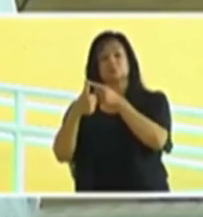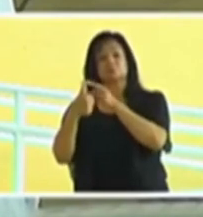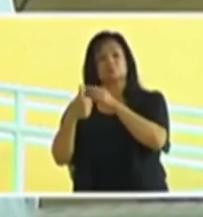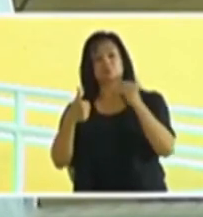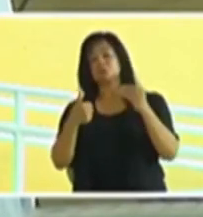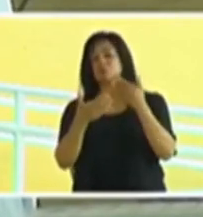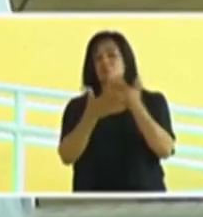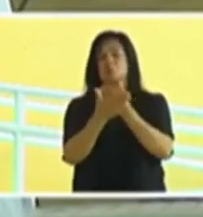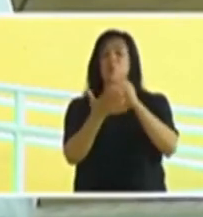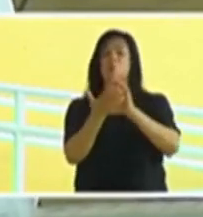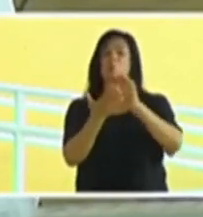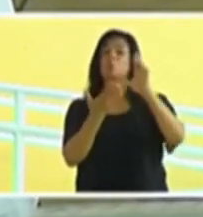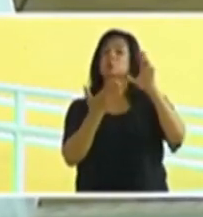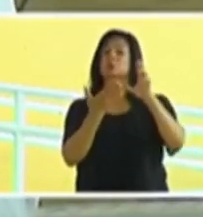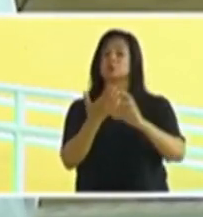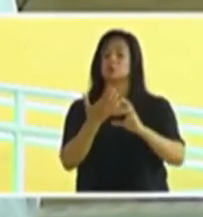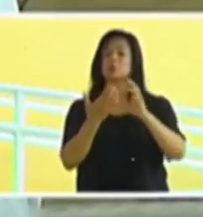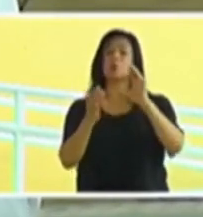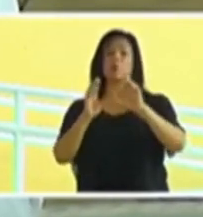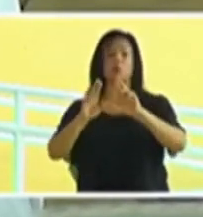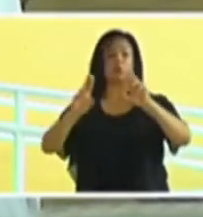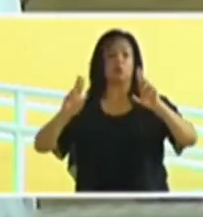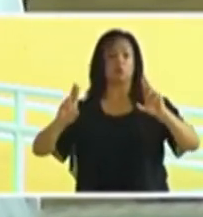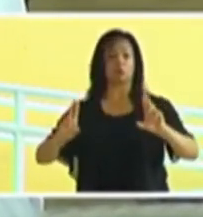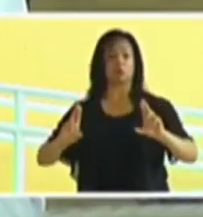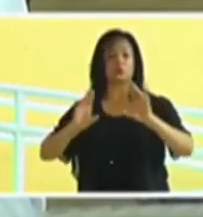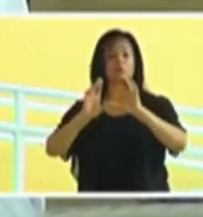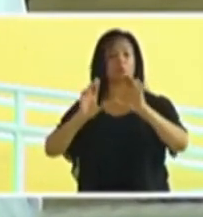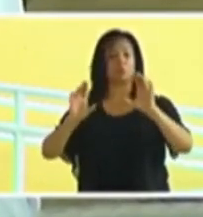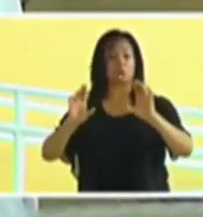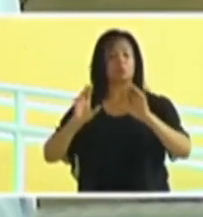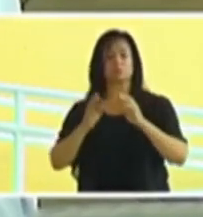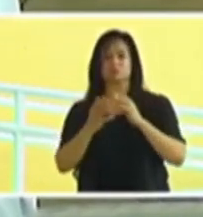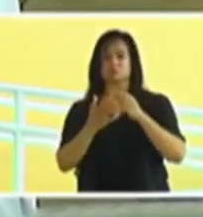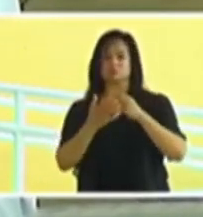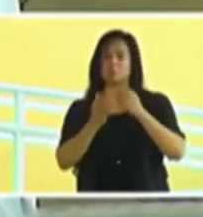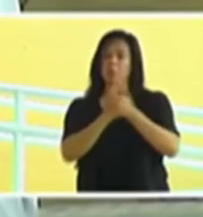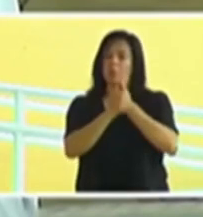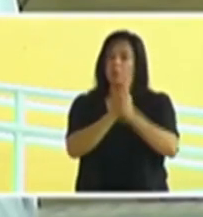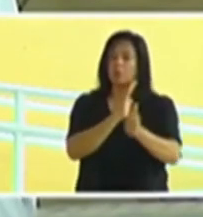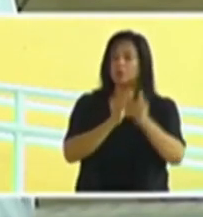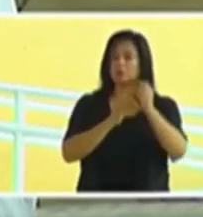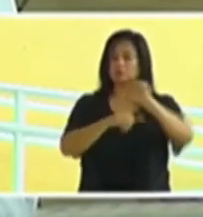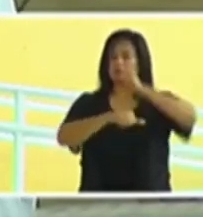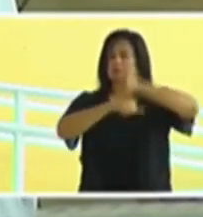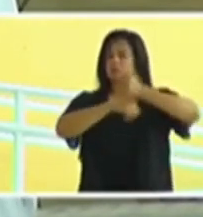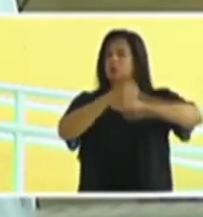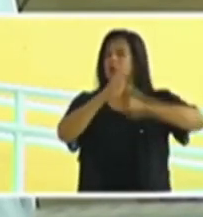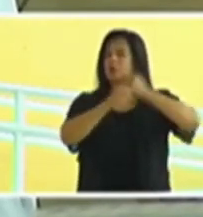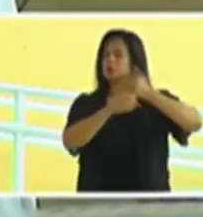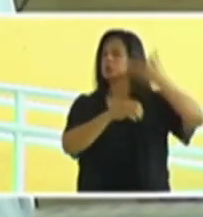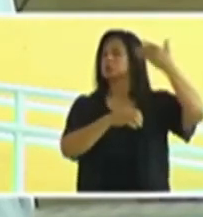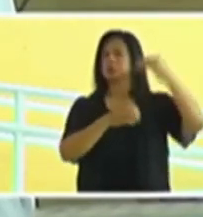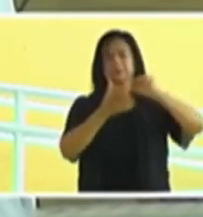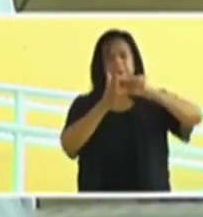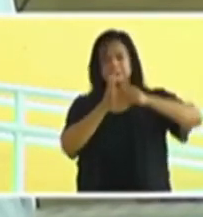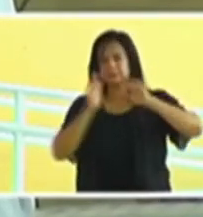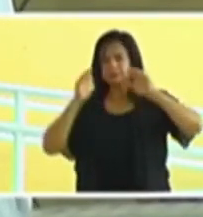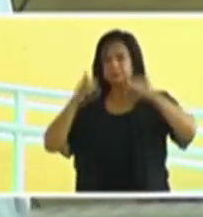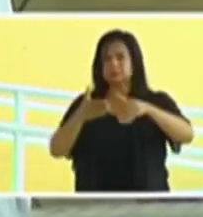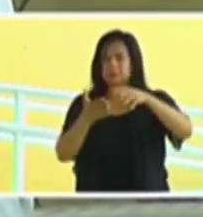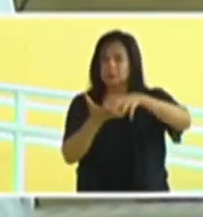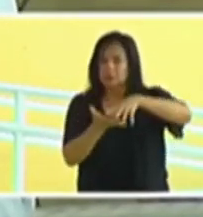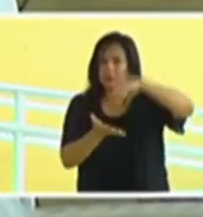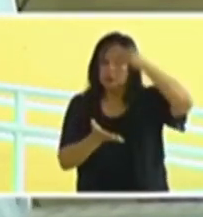un nuevo currículum, por competencia que fue experimentado durante el año pasado y que hace énfasis en el